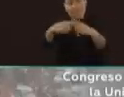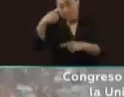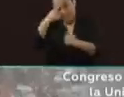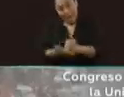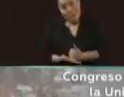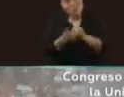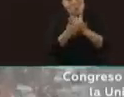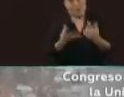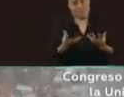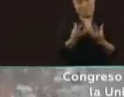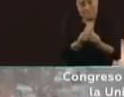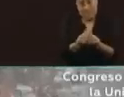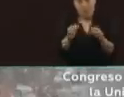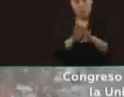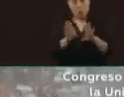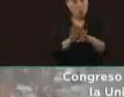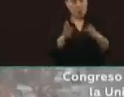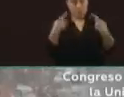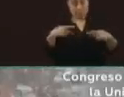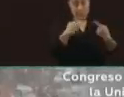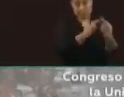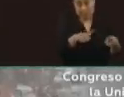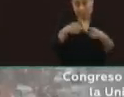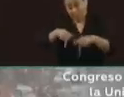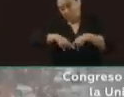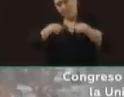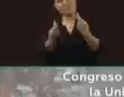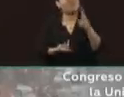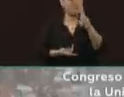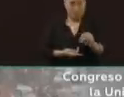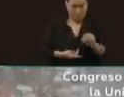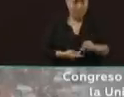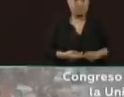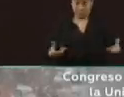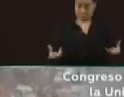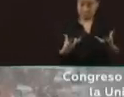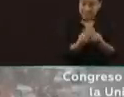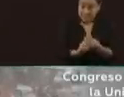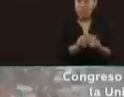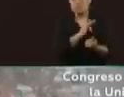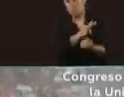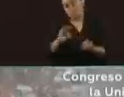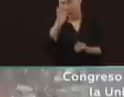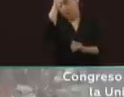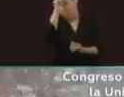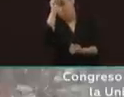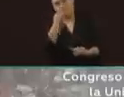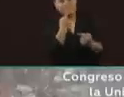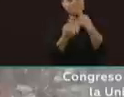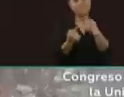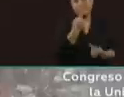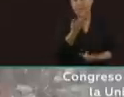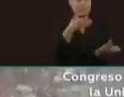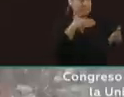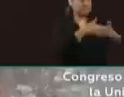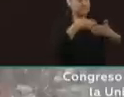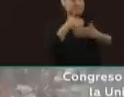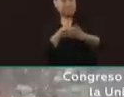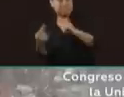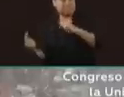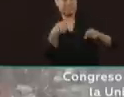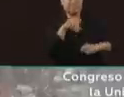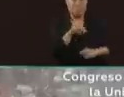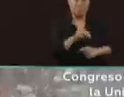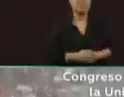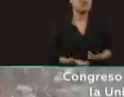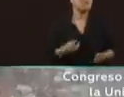una debilidad. Pero esas diferencias deben ser un puente hacia el consenso, no un muro que nos divida. El